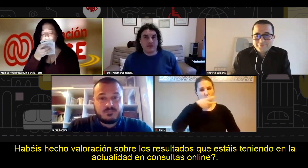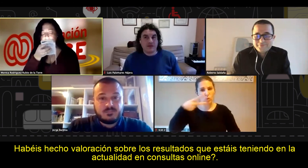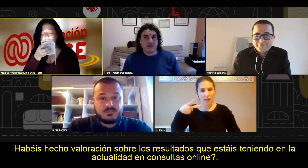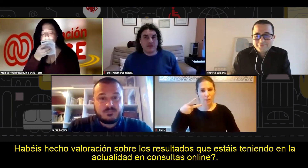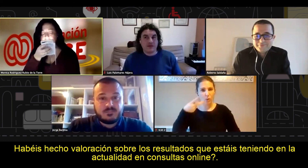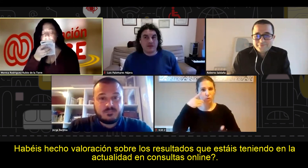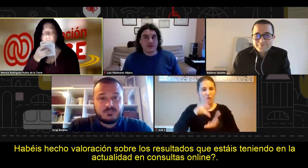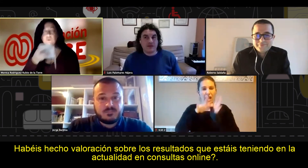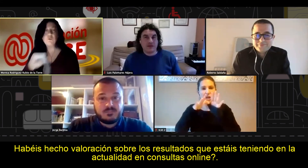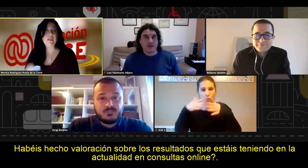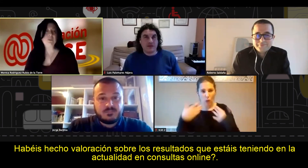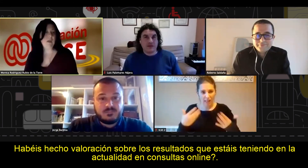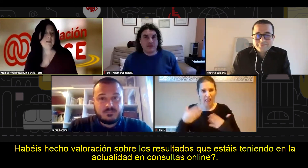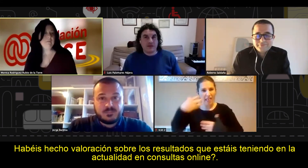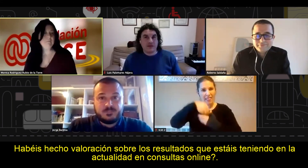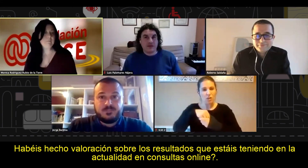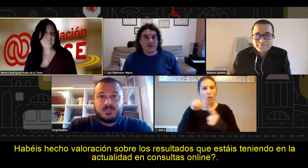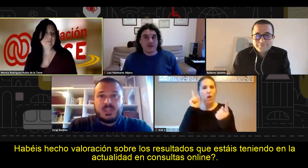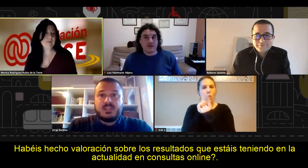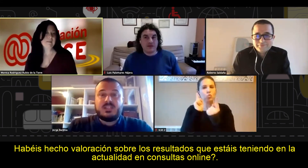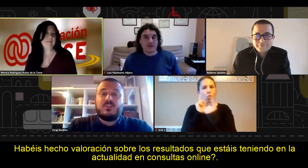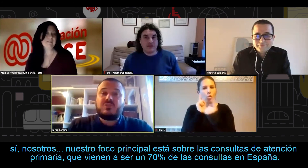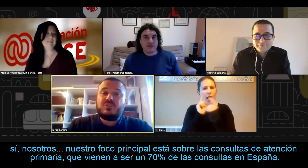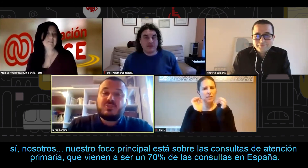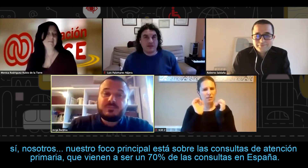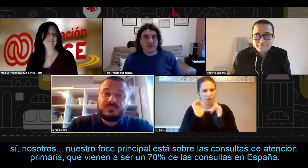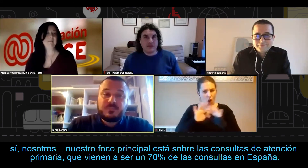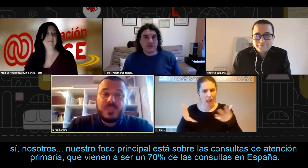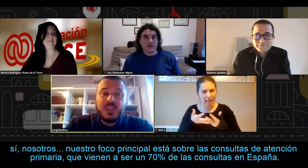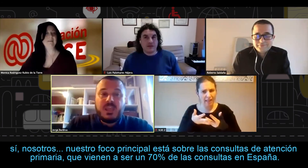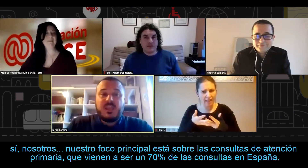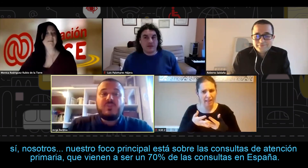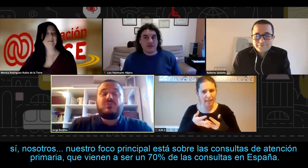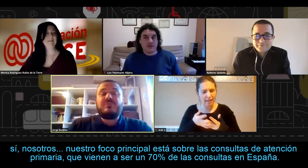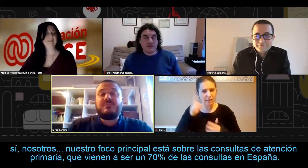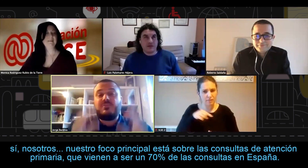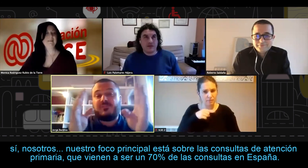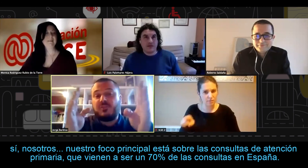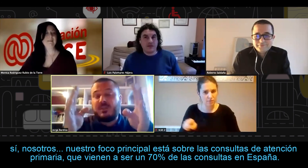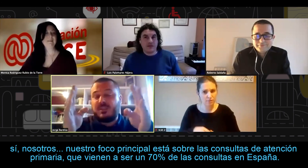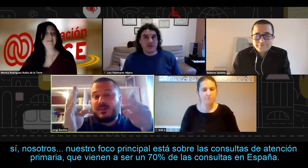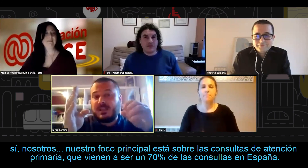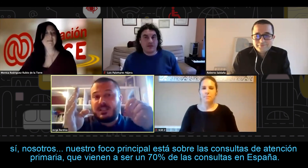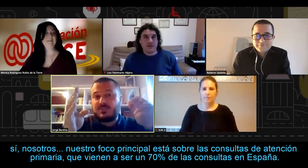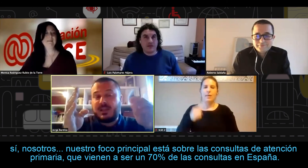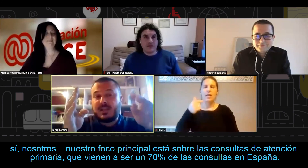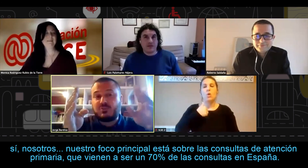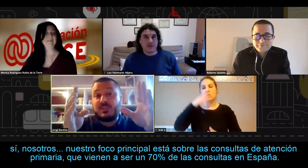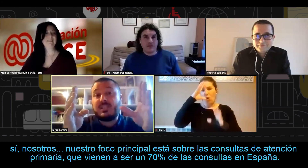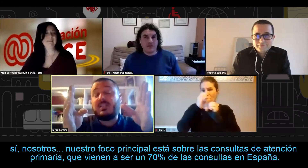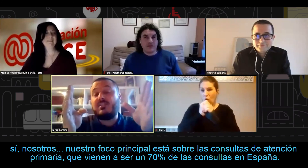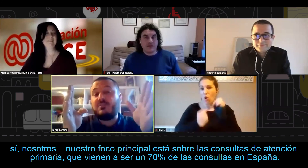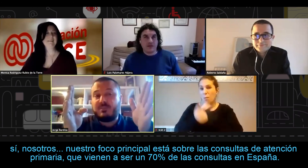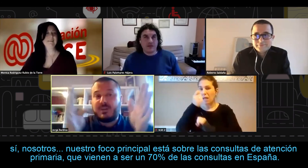en la actualidad en consultas online? Sí, nosotros en nuestro foco principal está sobre las consultas